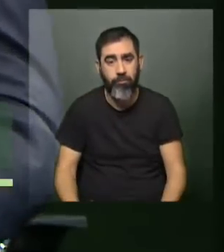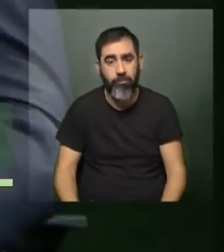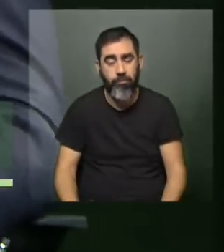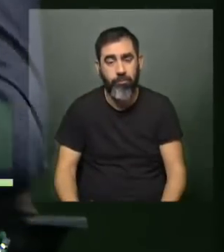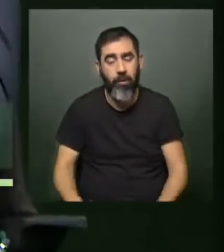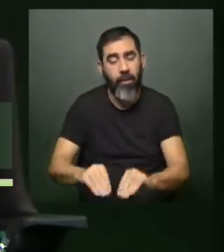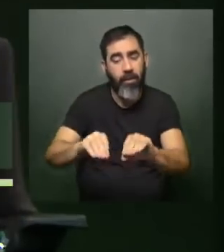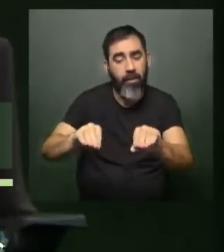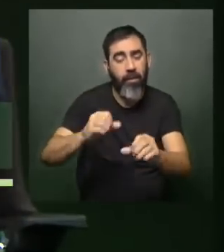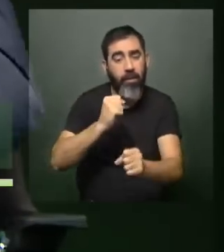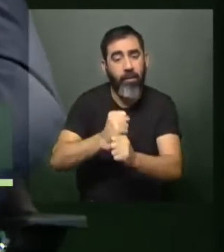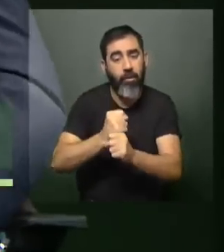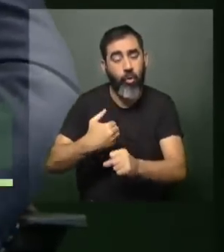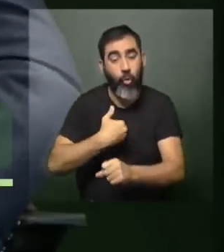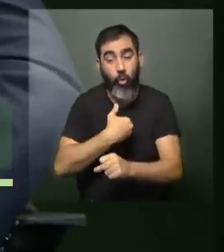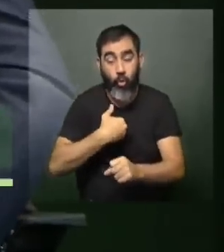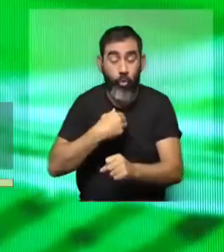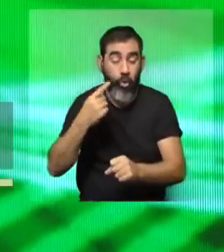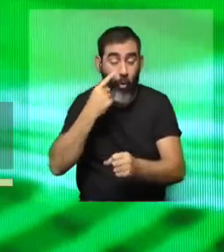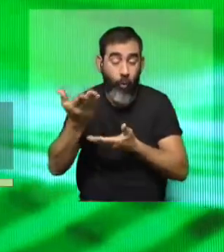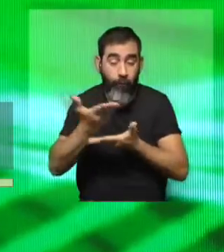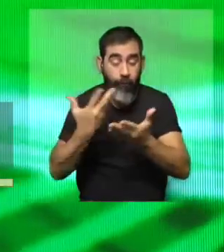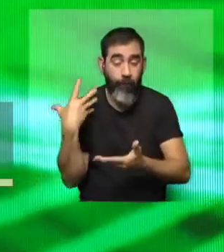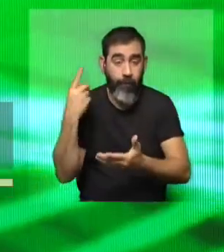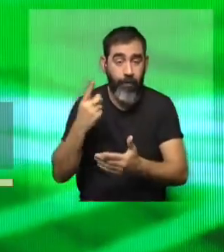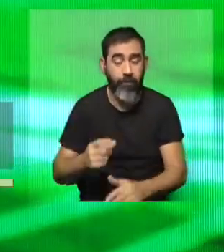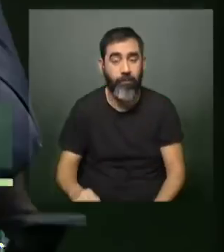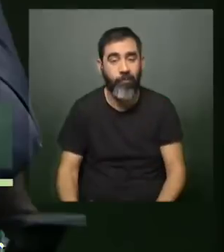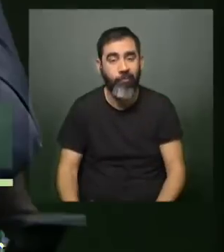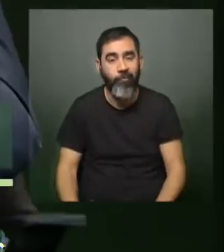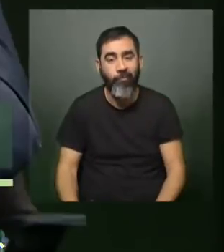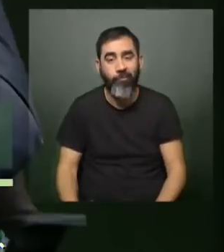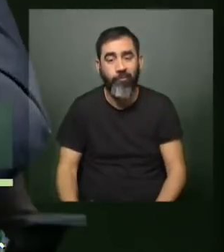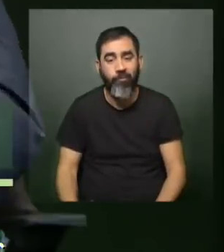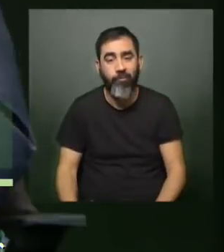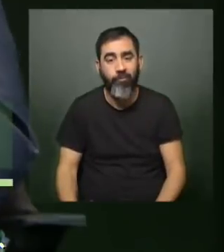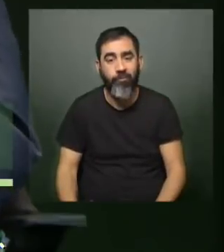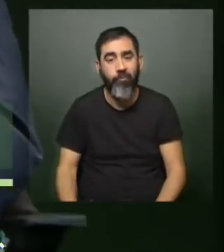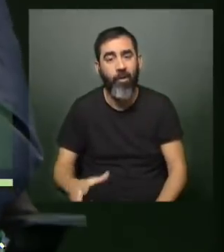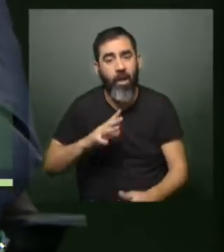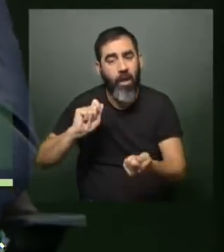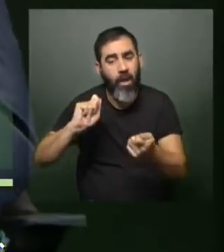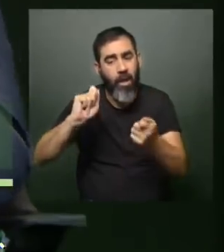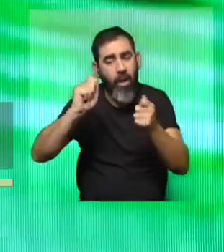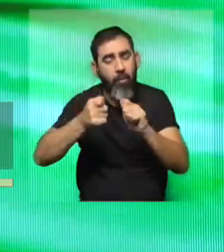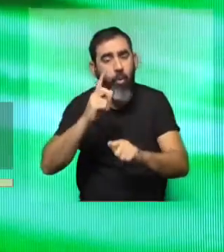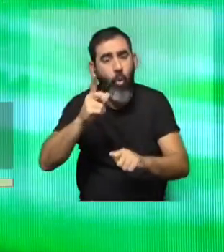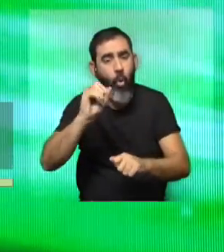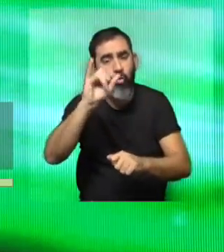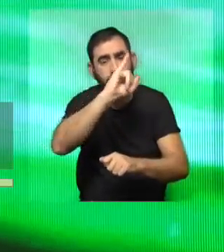en territorio que digamos que es una de las tareas de director de convivencia hubo transición con Santiago González